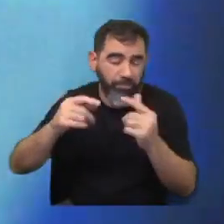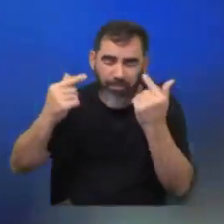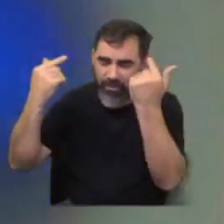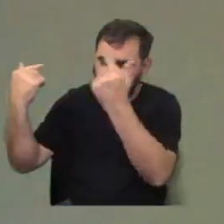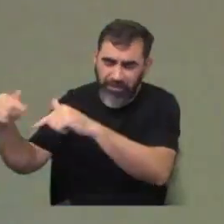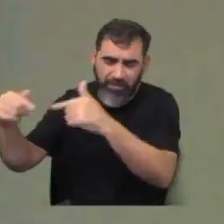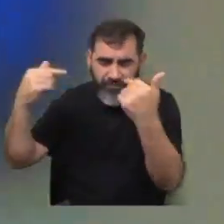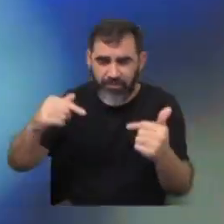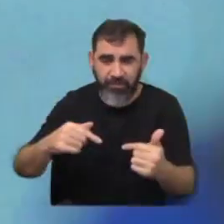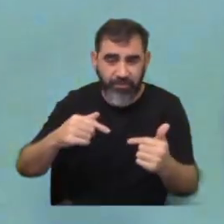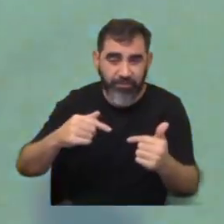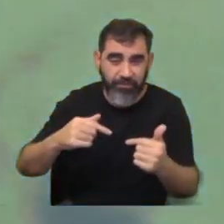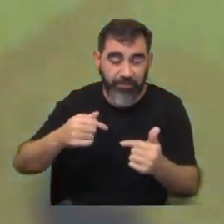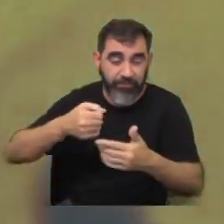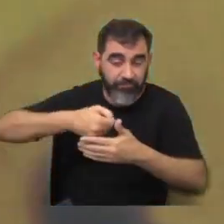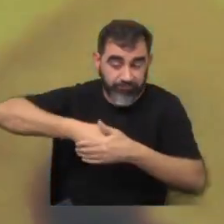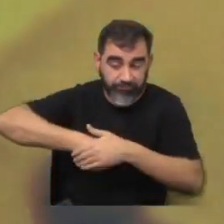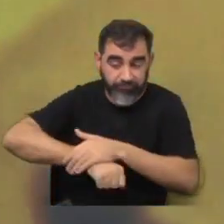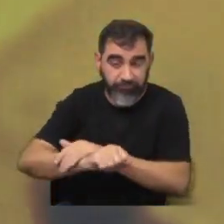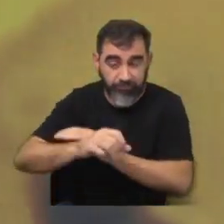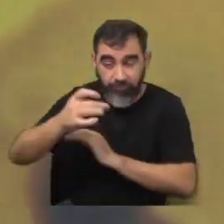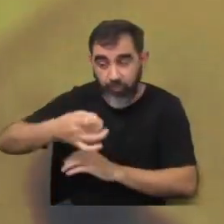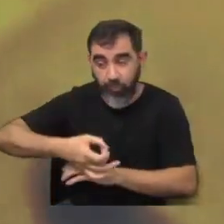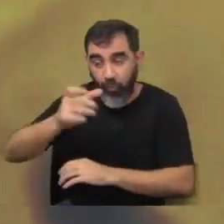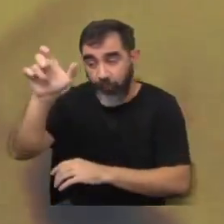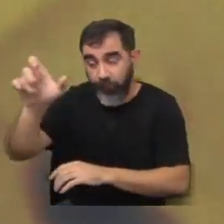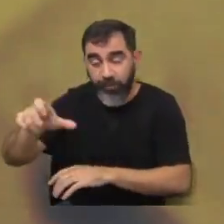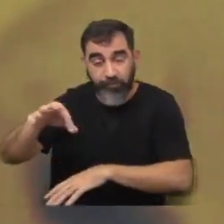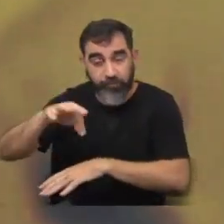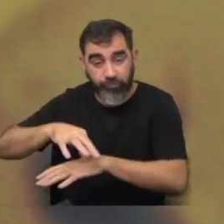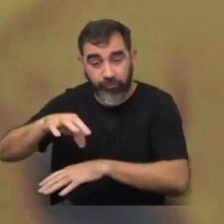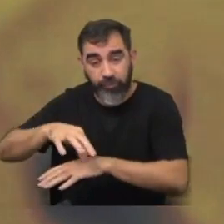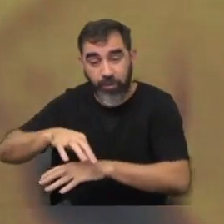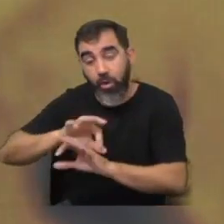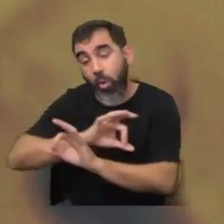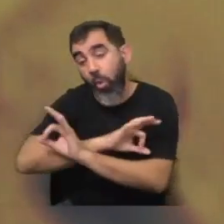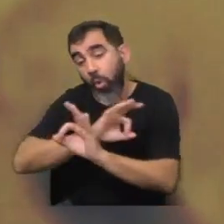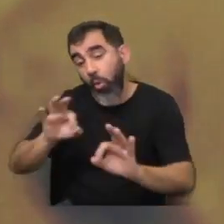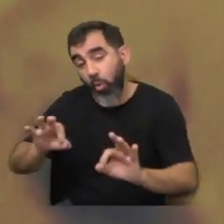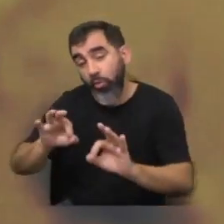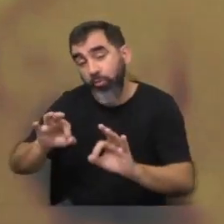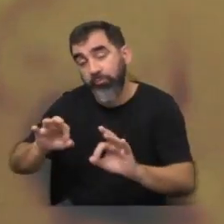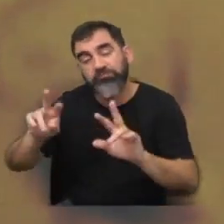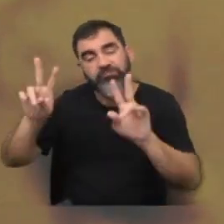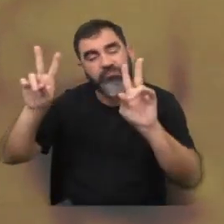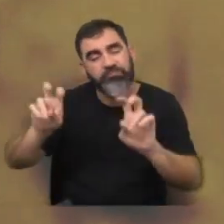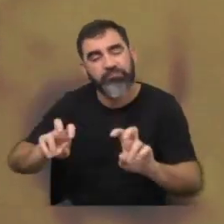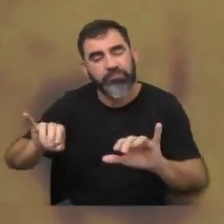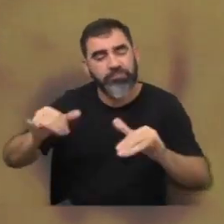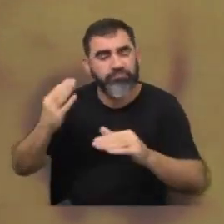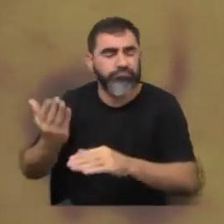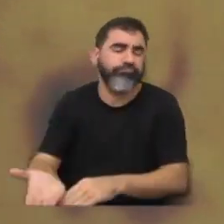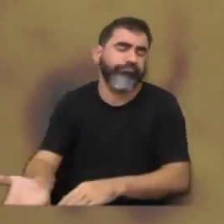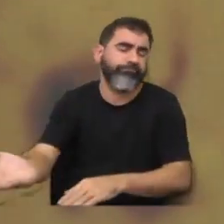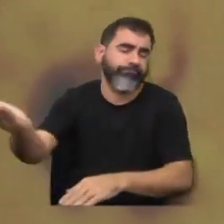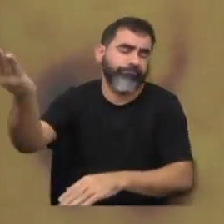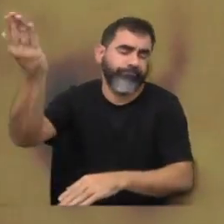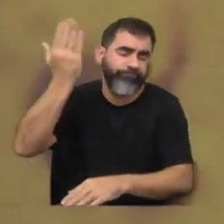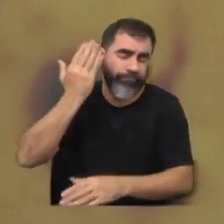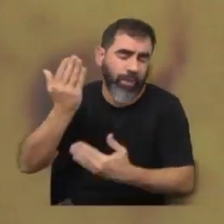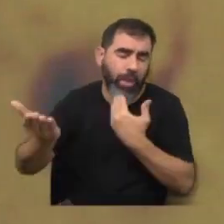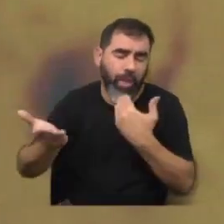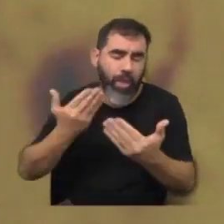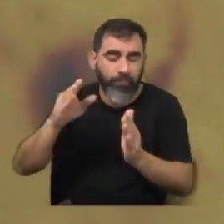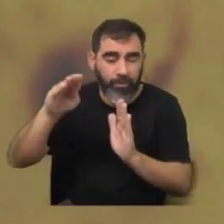distintos como dar a luz y las profesionales, las parteras que trabajan en esto, o retornar a un asunto que ya viene instalado en